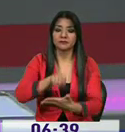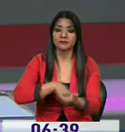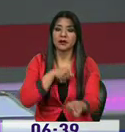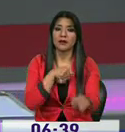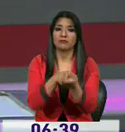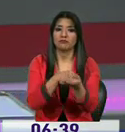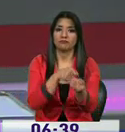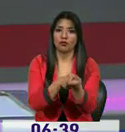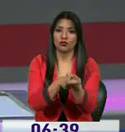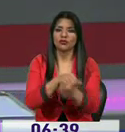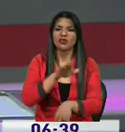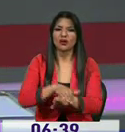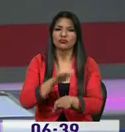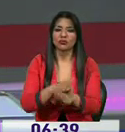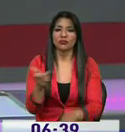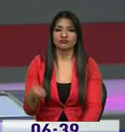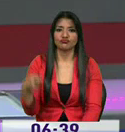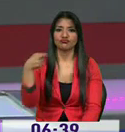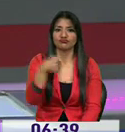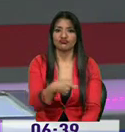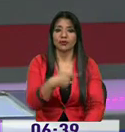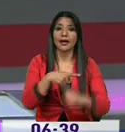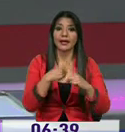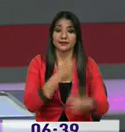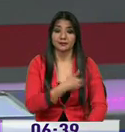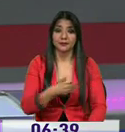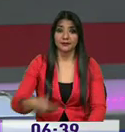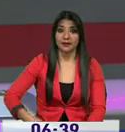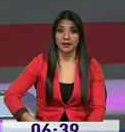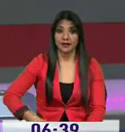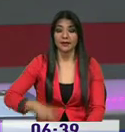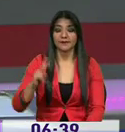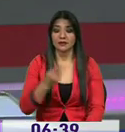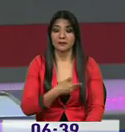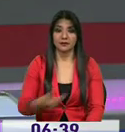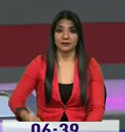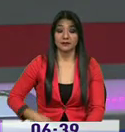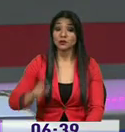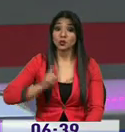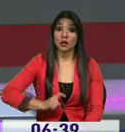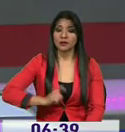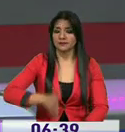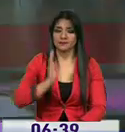eliminación de las pensiones vitalicias de expresidentes y vicepresidentes. Veamos.